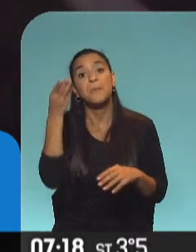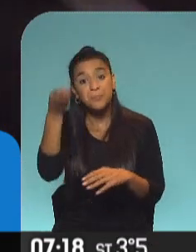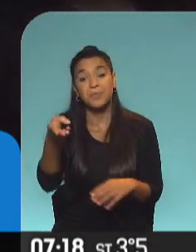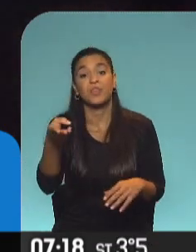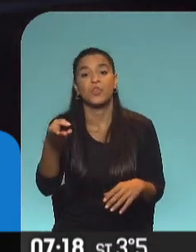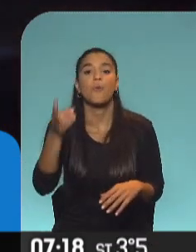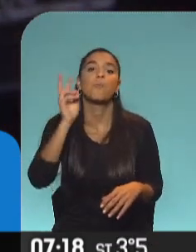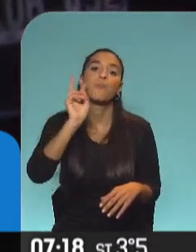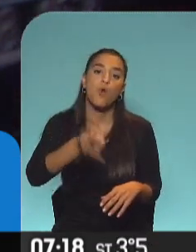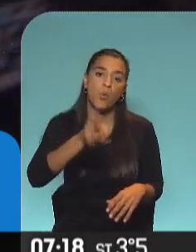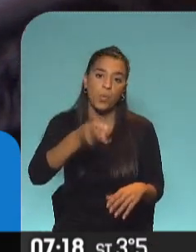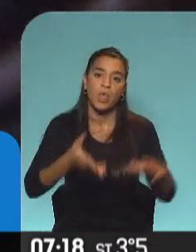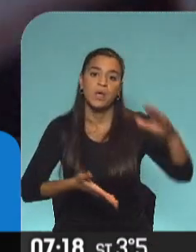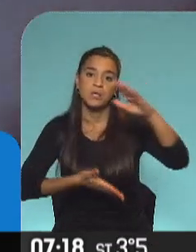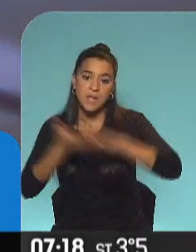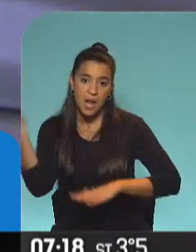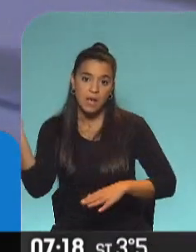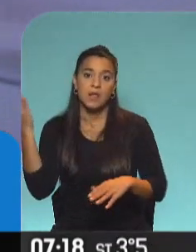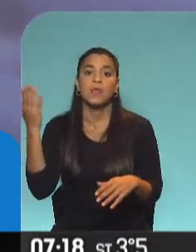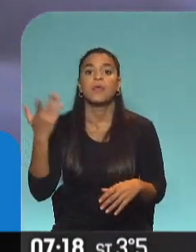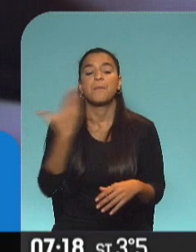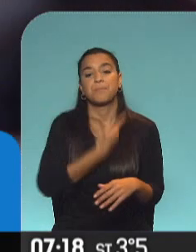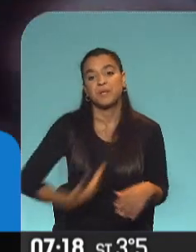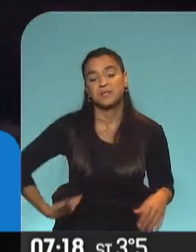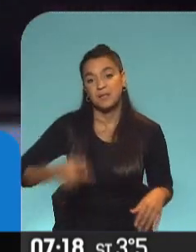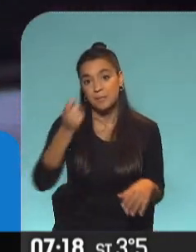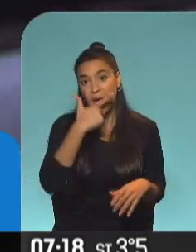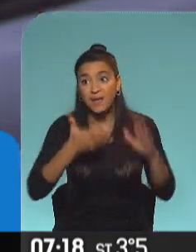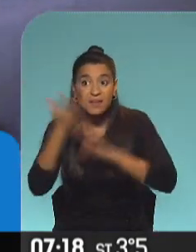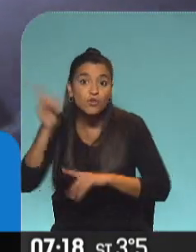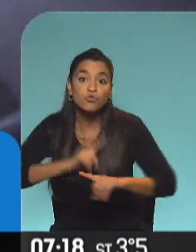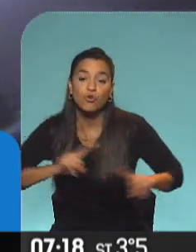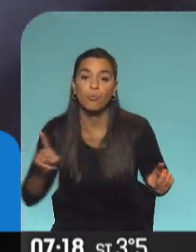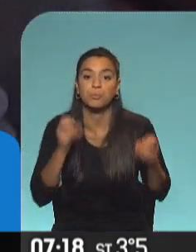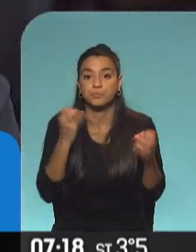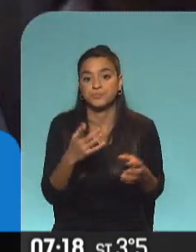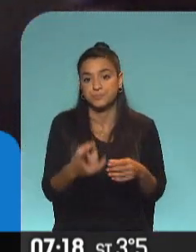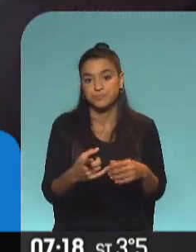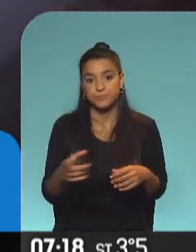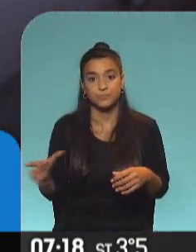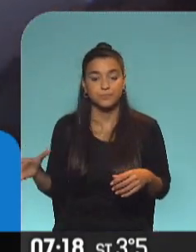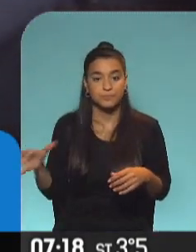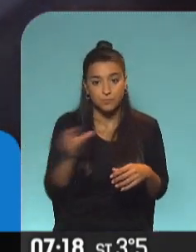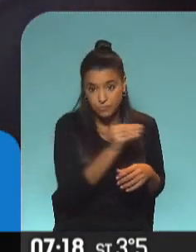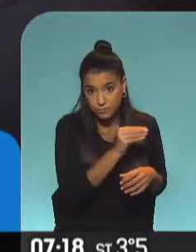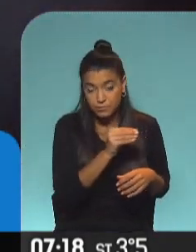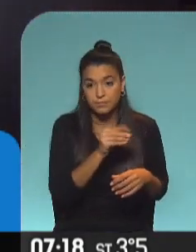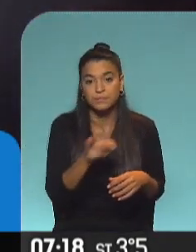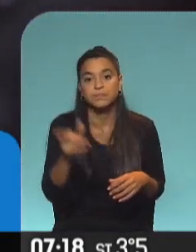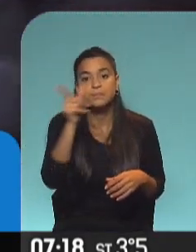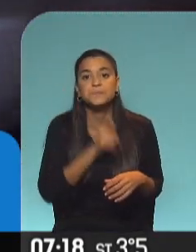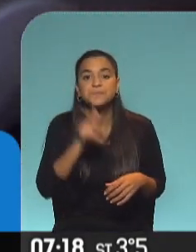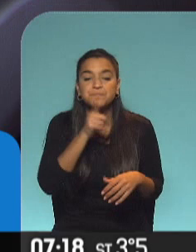se le prohibiera la salida del país al presidente Mauricio Macri, porque en definitiva todo esto